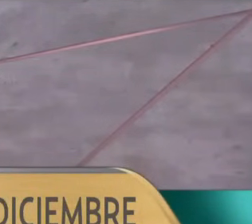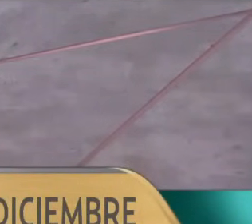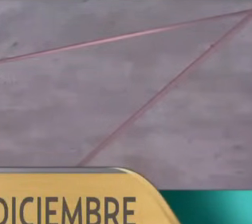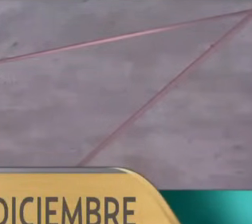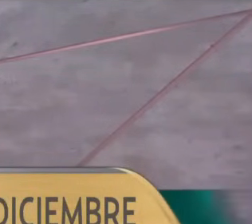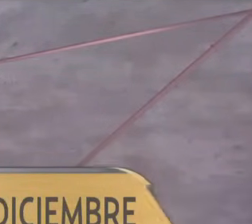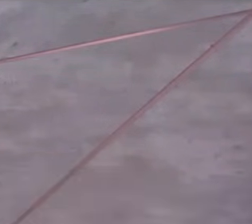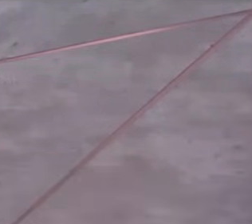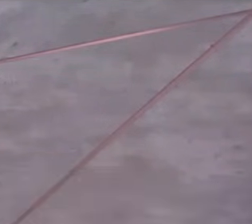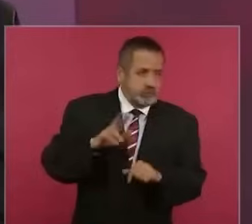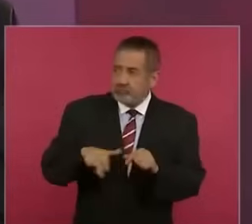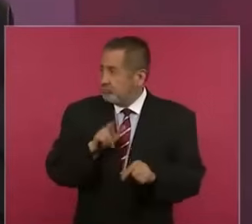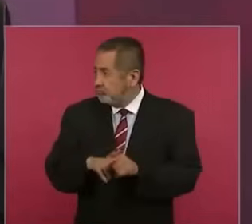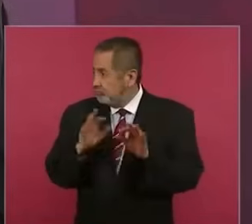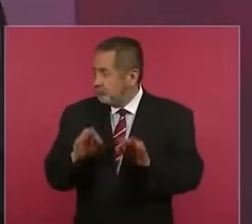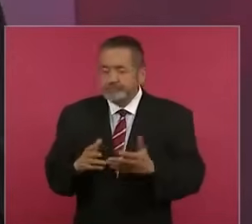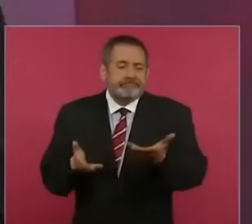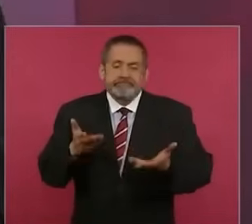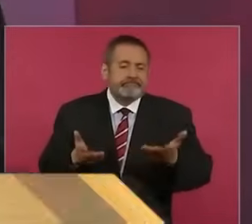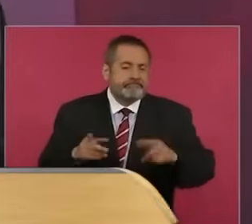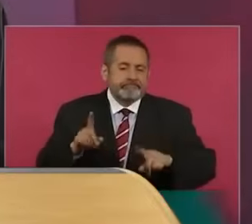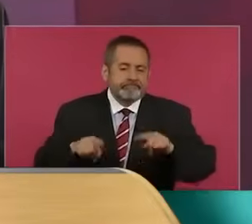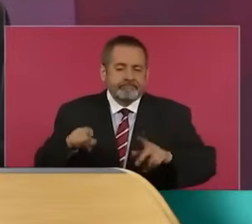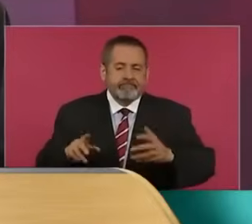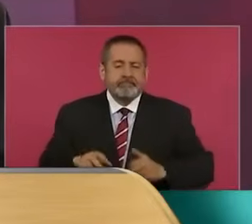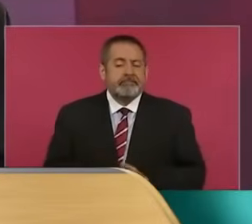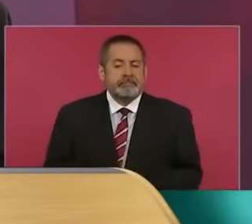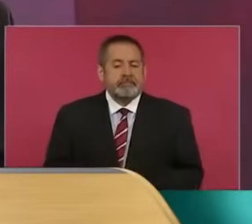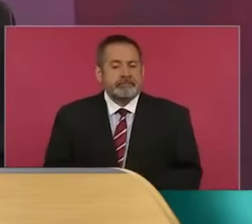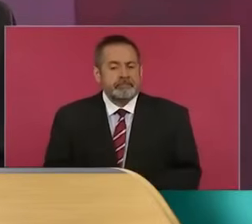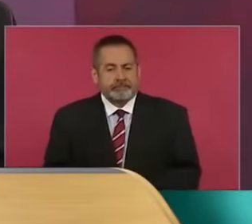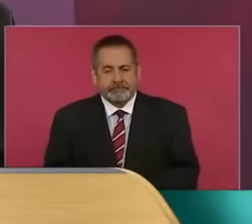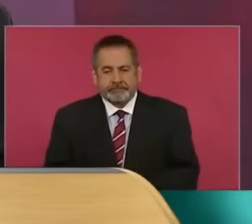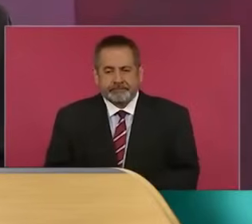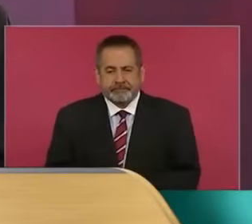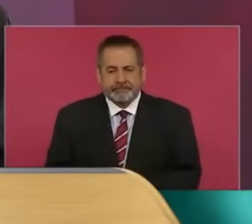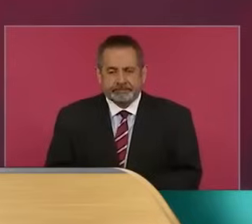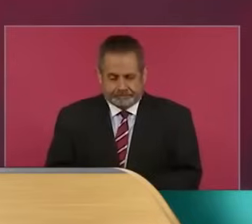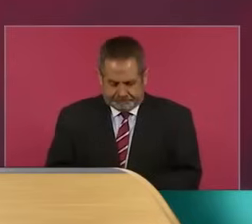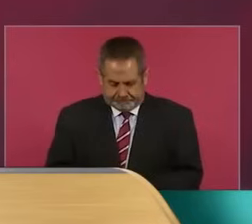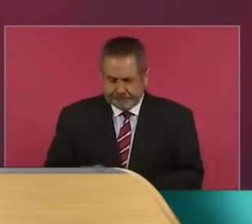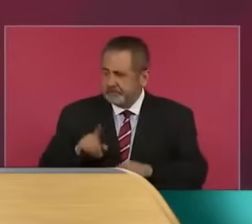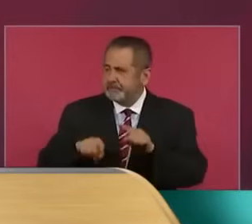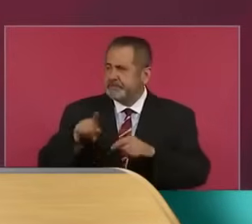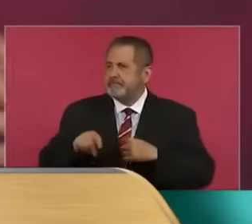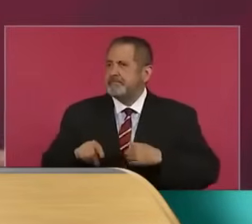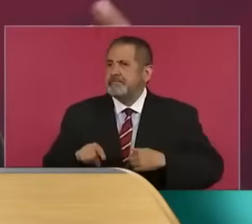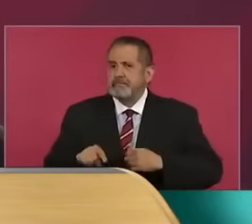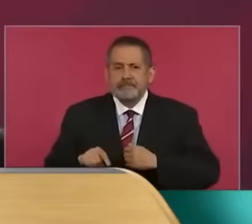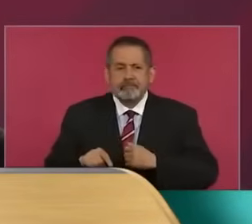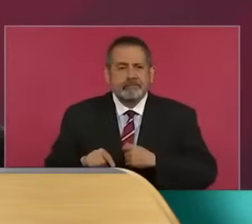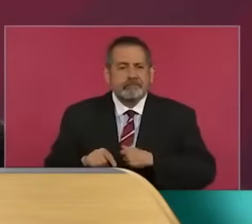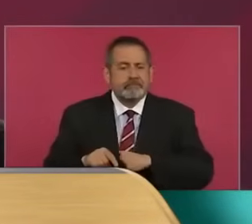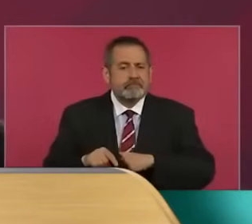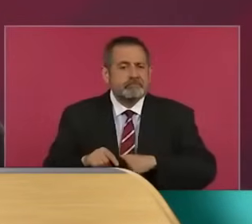Otis. Va a depender más que nada de las